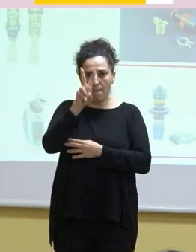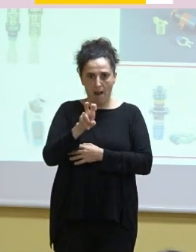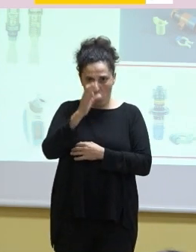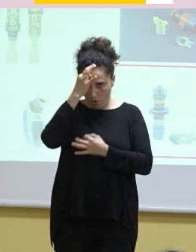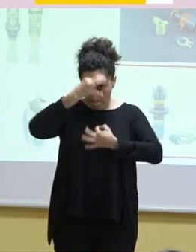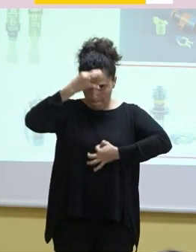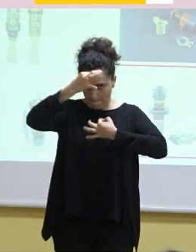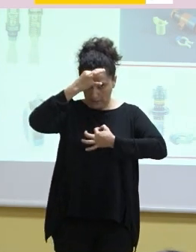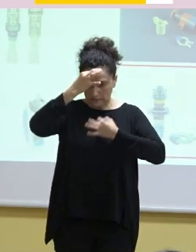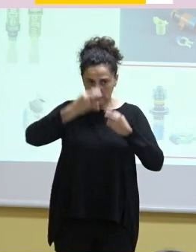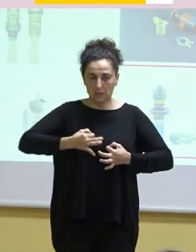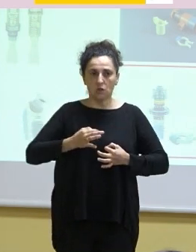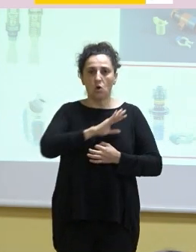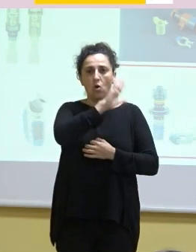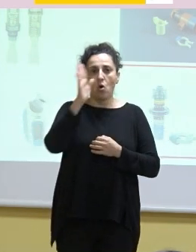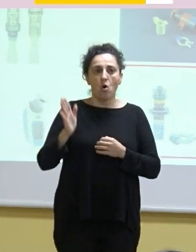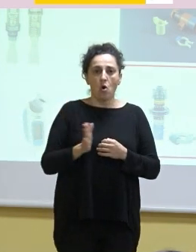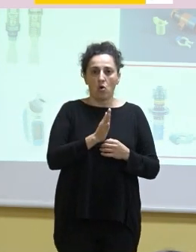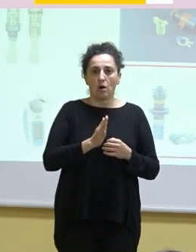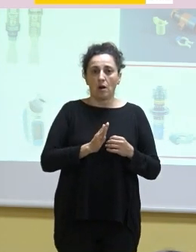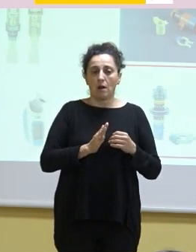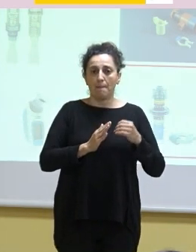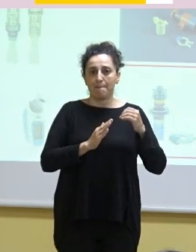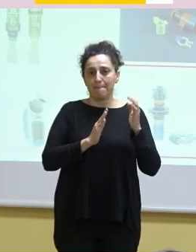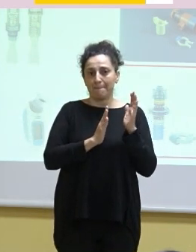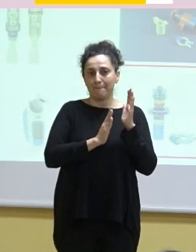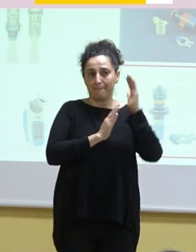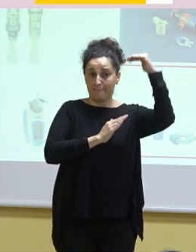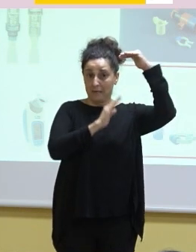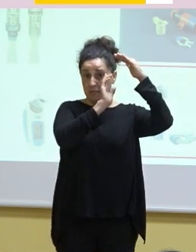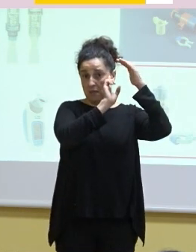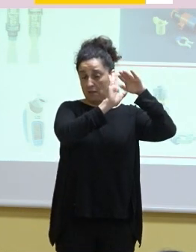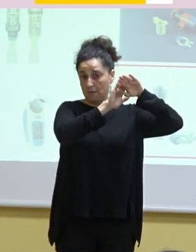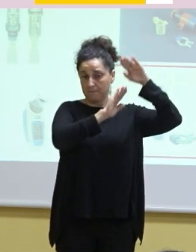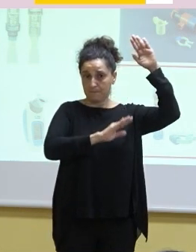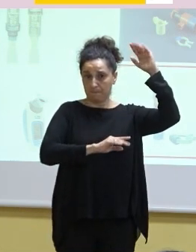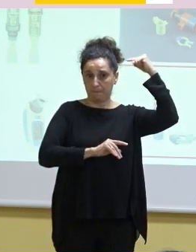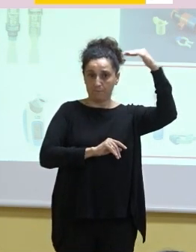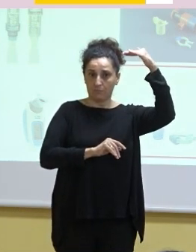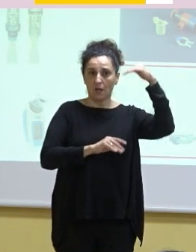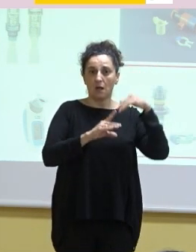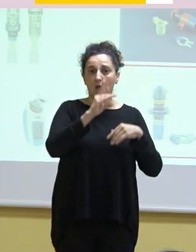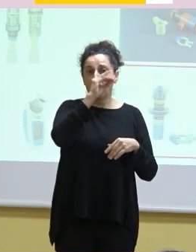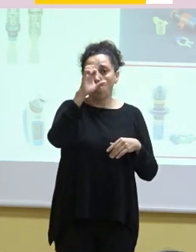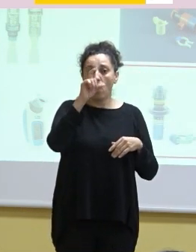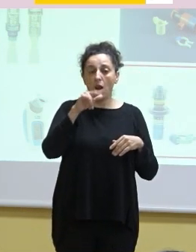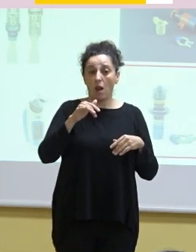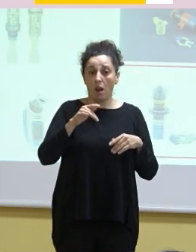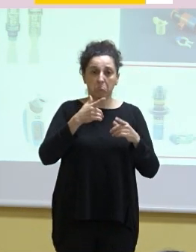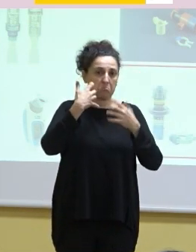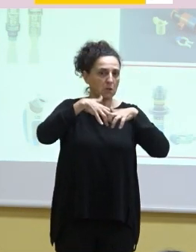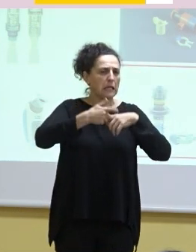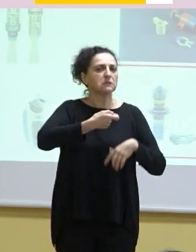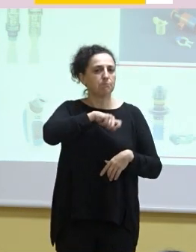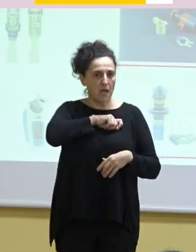Otro dispositivo, en este caso el que tenéis en la parte izquierda superior, es el Origin Dual Brace, que encima ha sido desarrollado en este país, en España, en